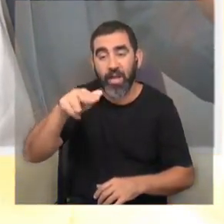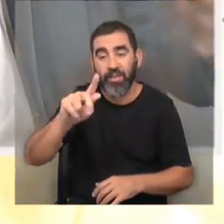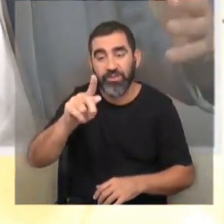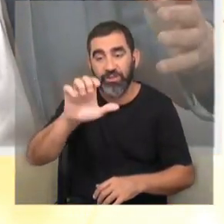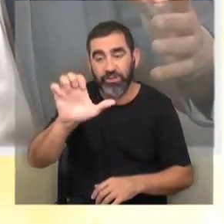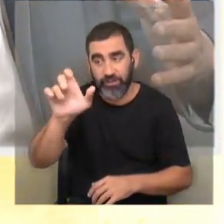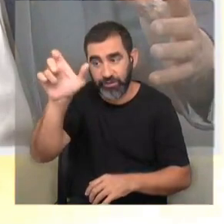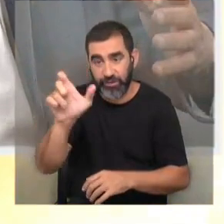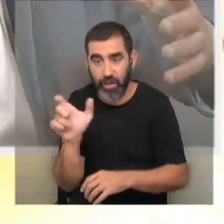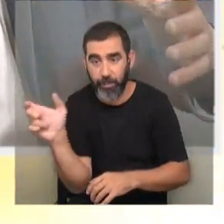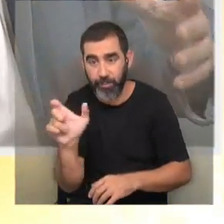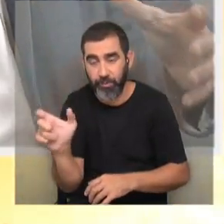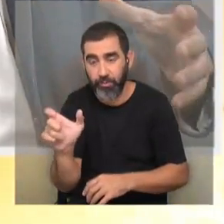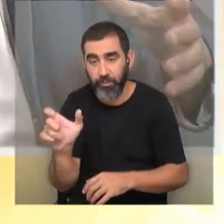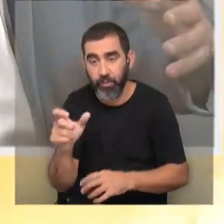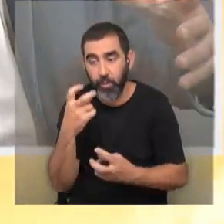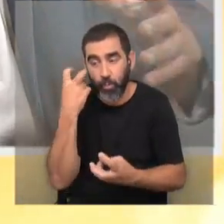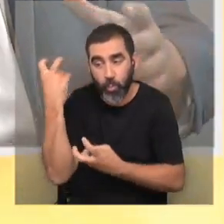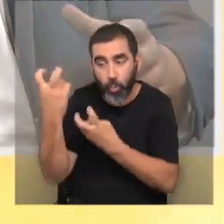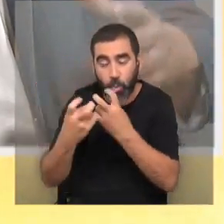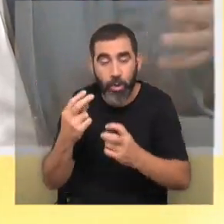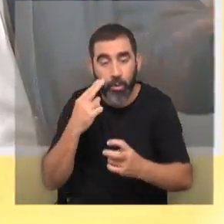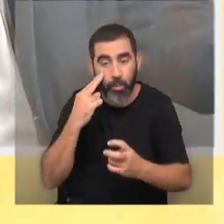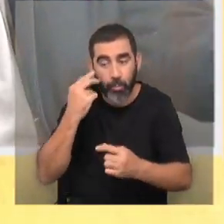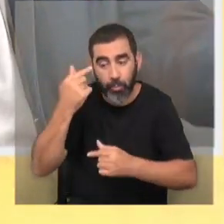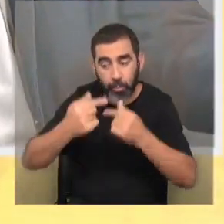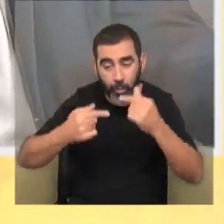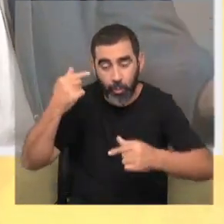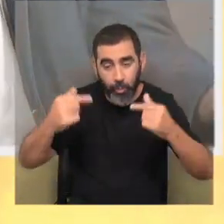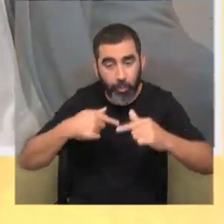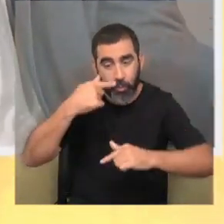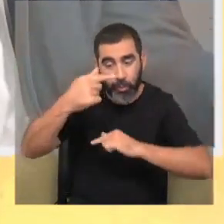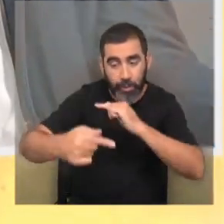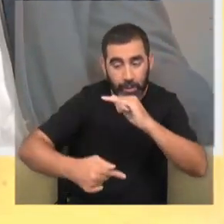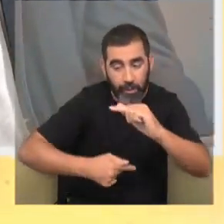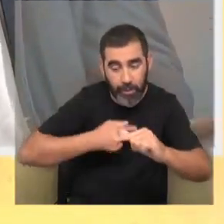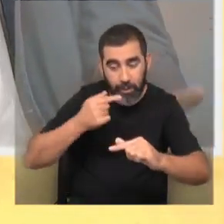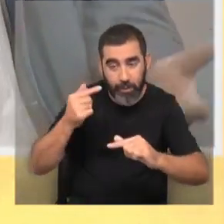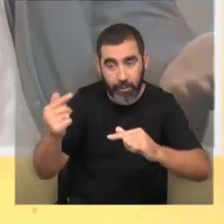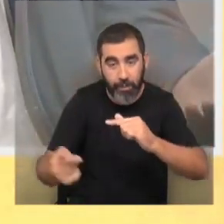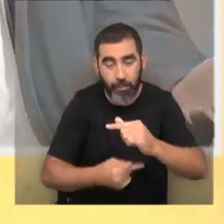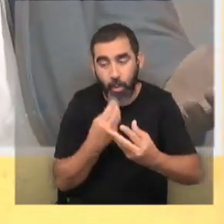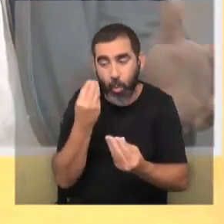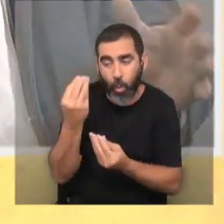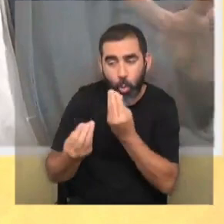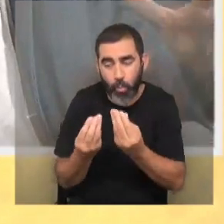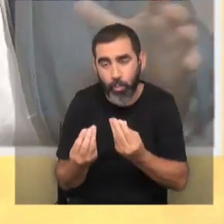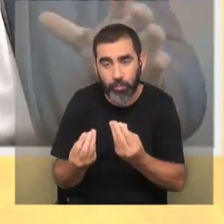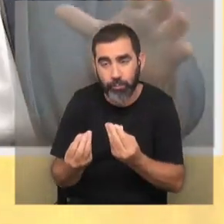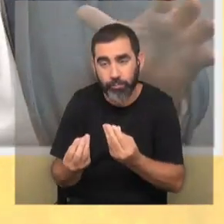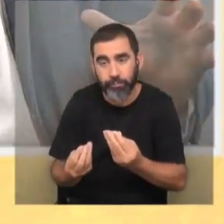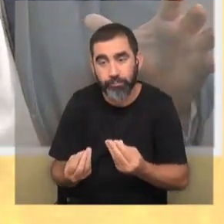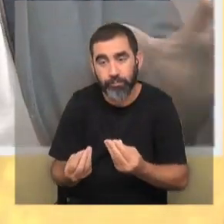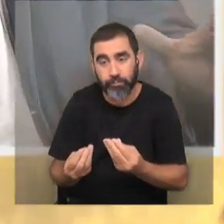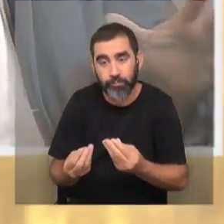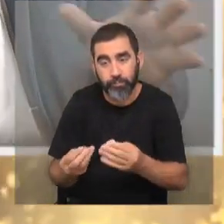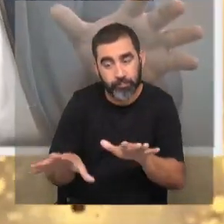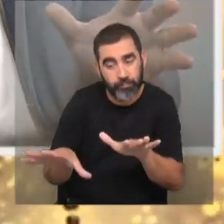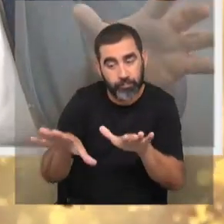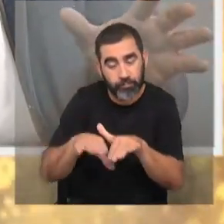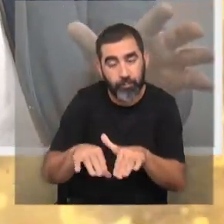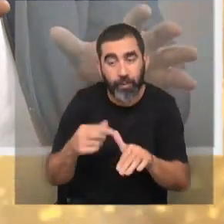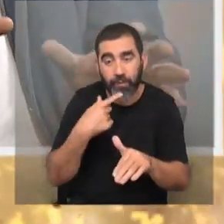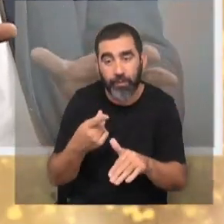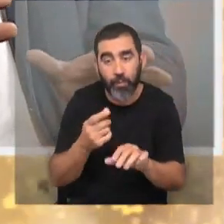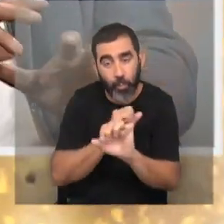que buscó encontrar órbitas, el problema de 3 cuerpos o más cuerpos, de alguna manera, porque no encontraba cómo. Entonces puso en condiciones de simetría, dijo,